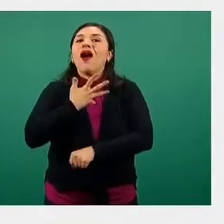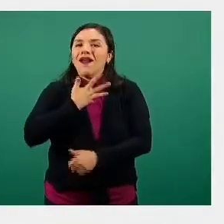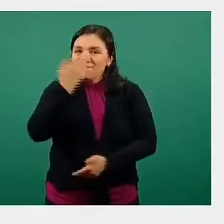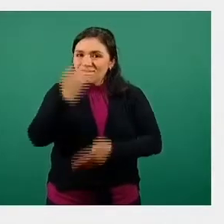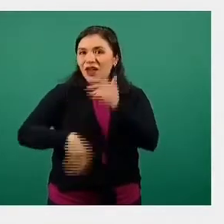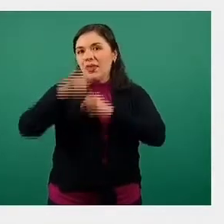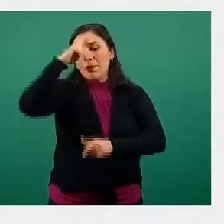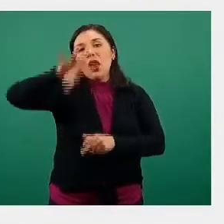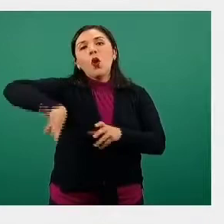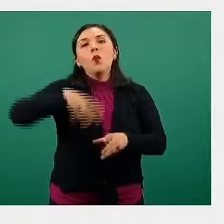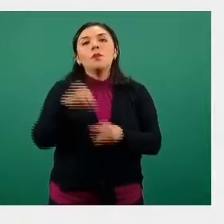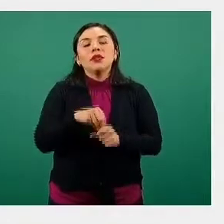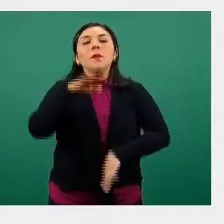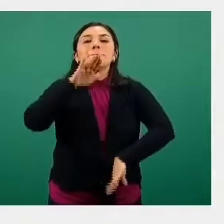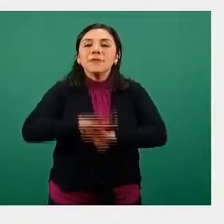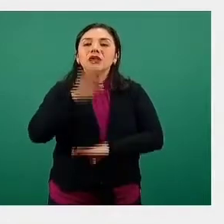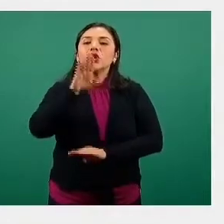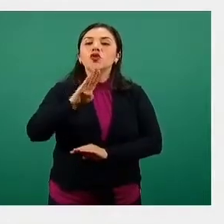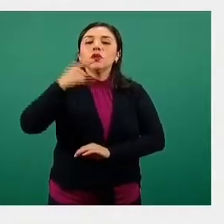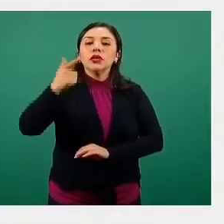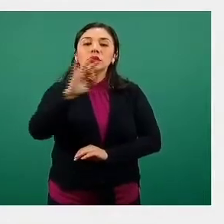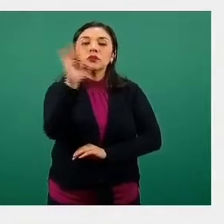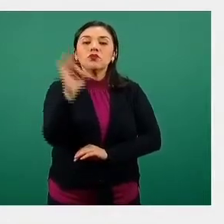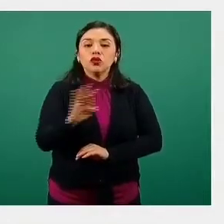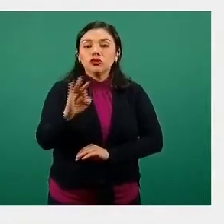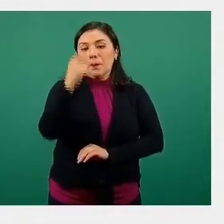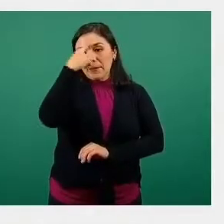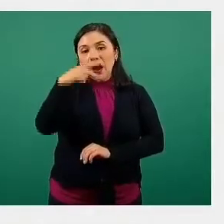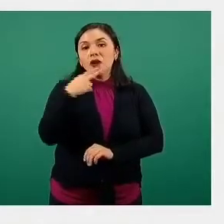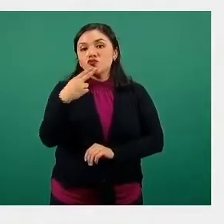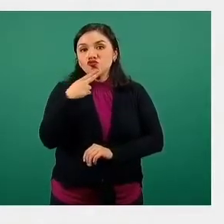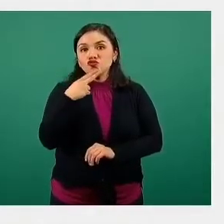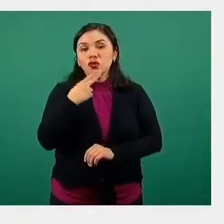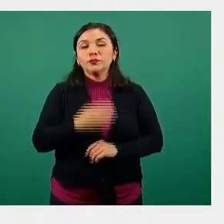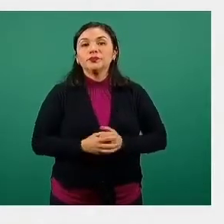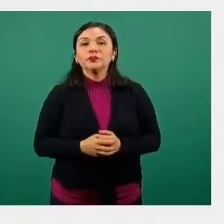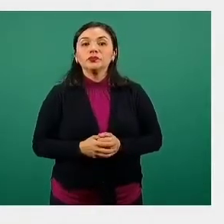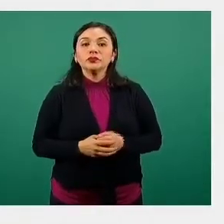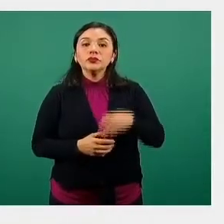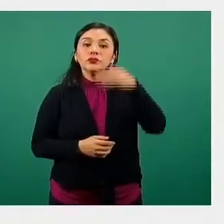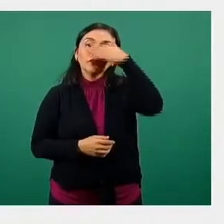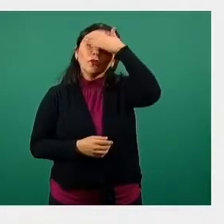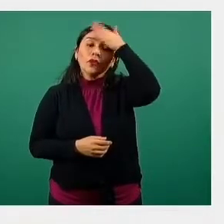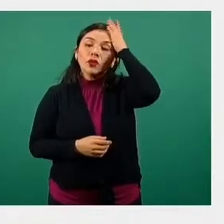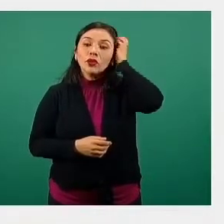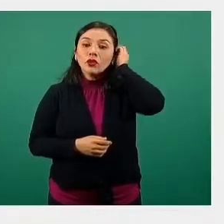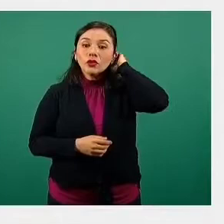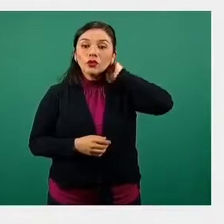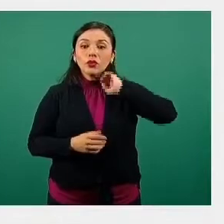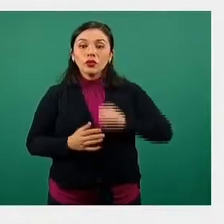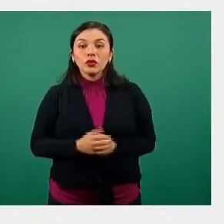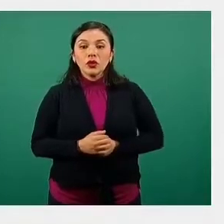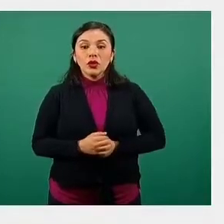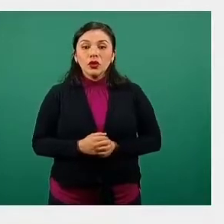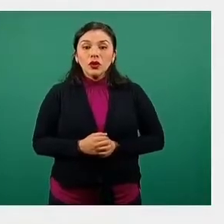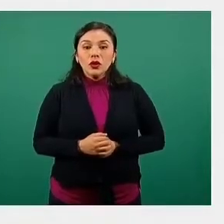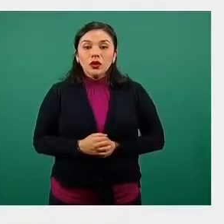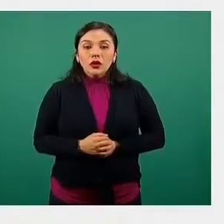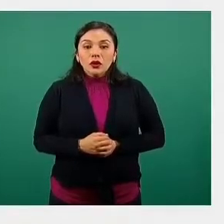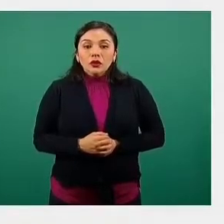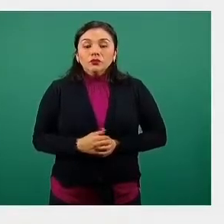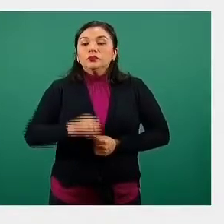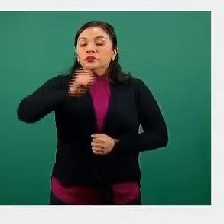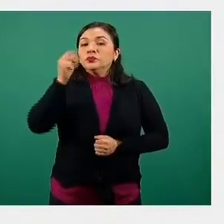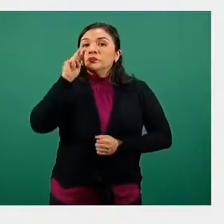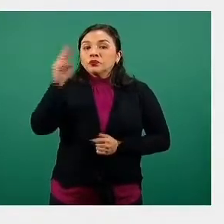por completar más del 97% de uso. Y en la siguiente diapositiva vemos la cifra acumulada